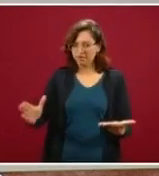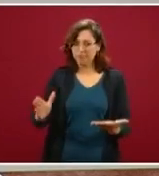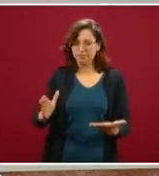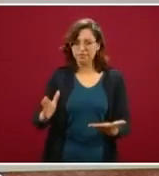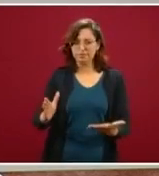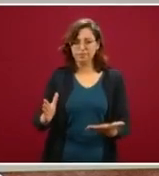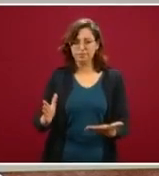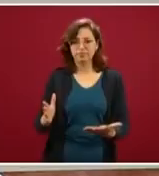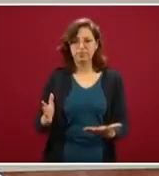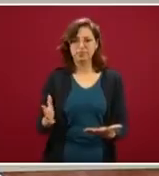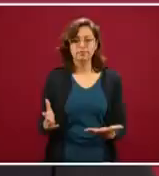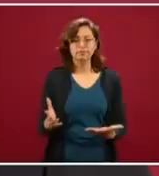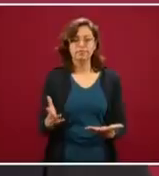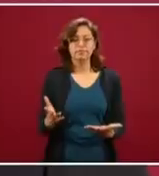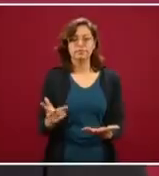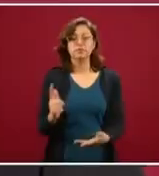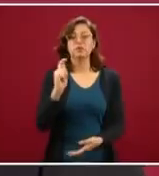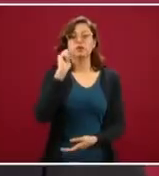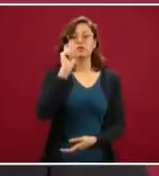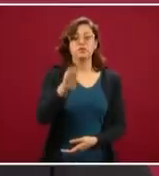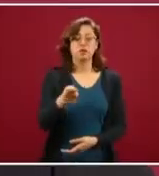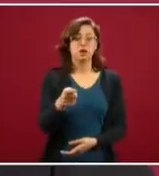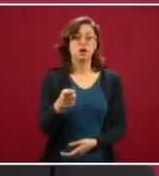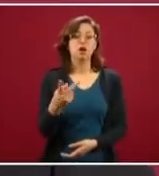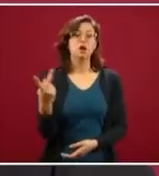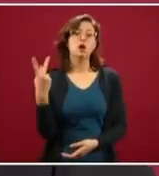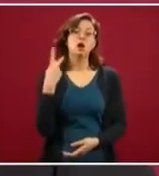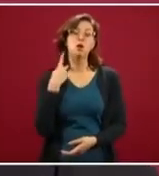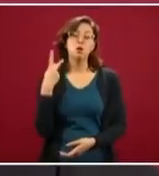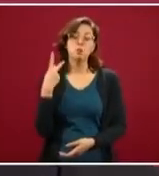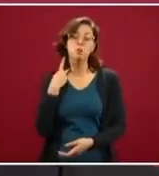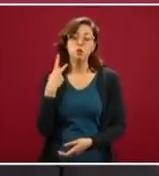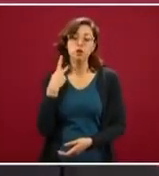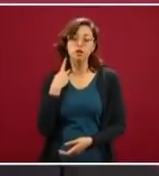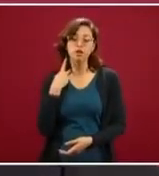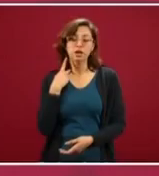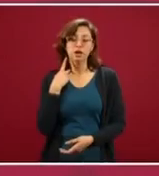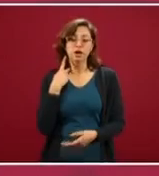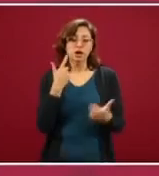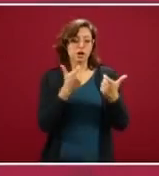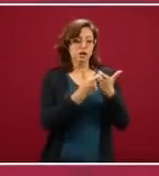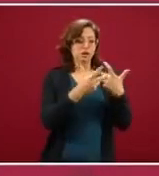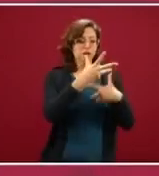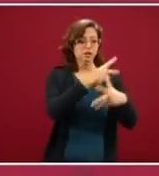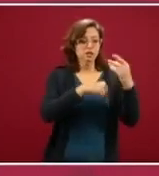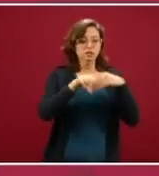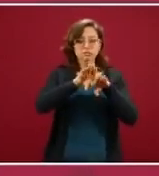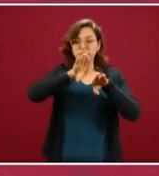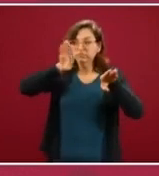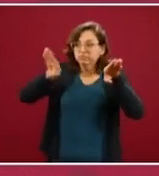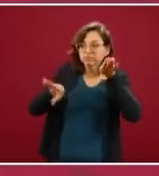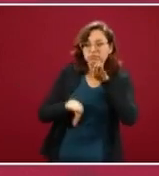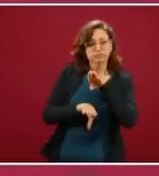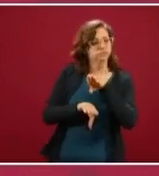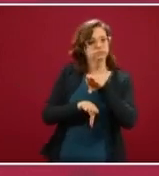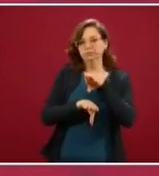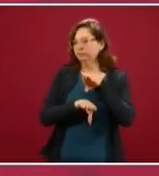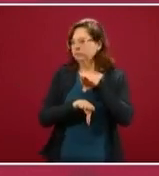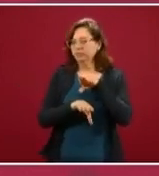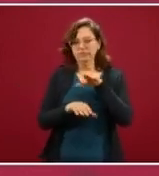que no esté subordinado el poder político al económico,